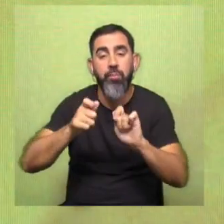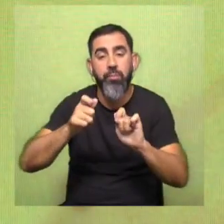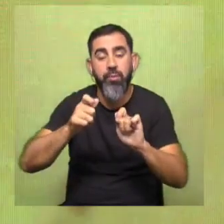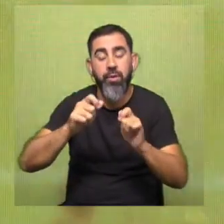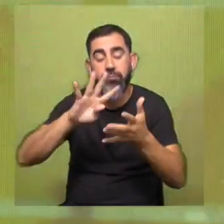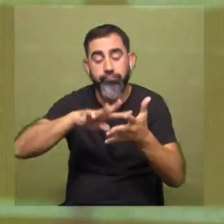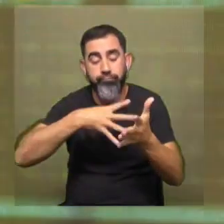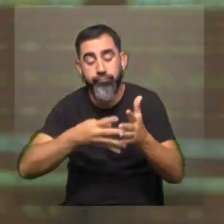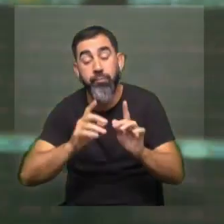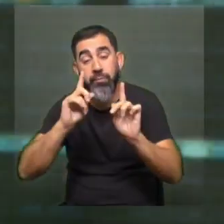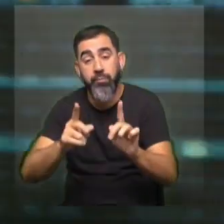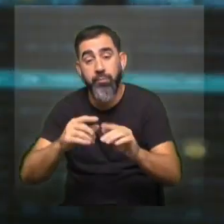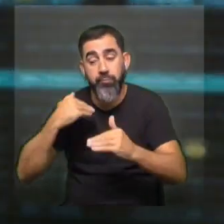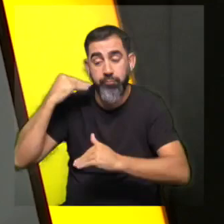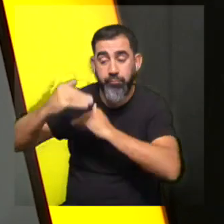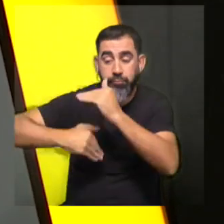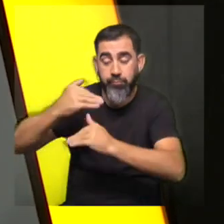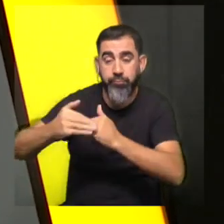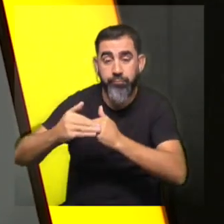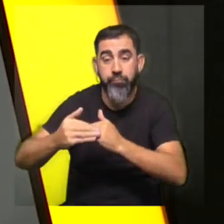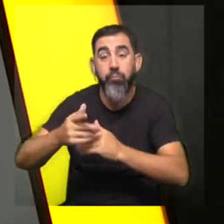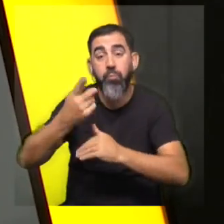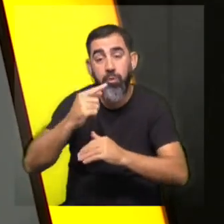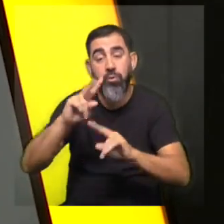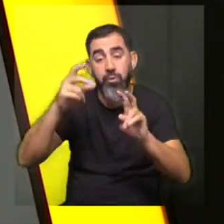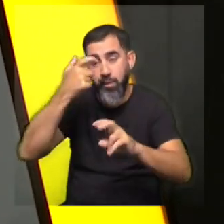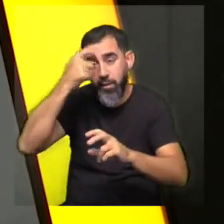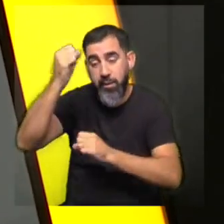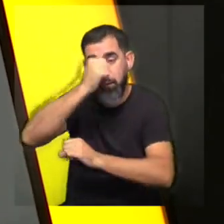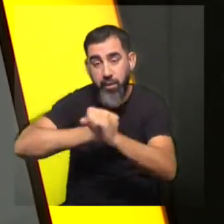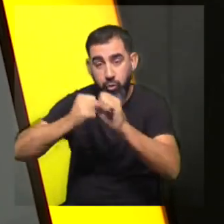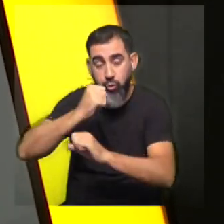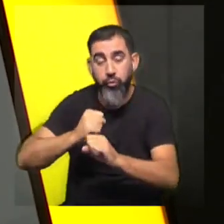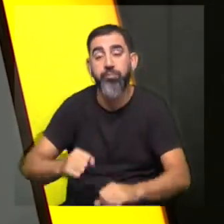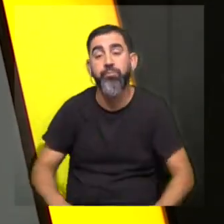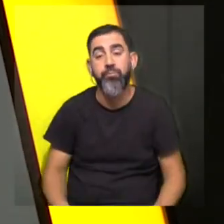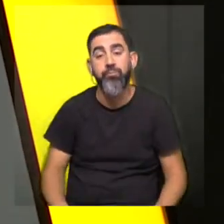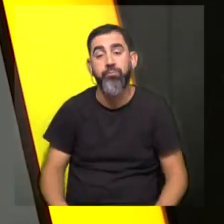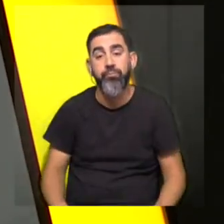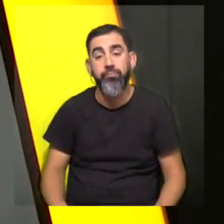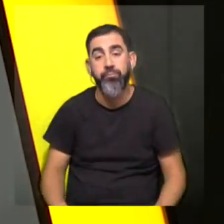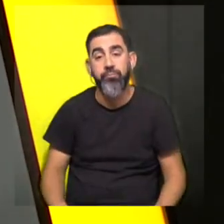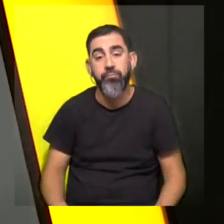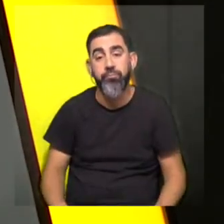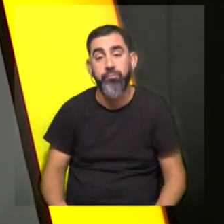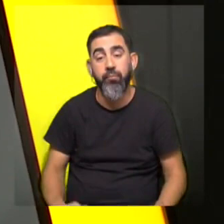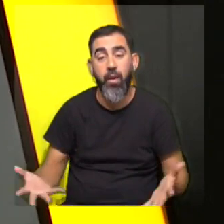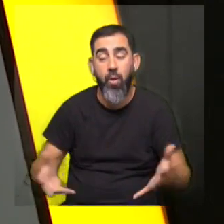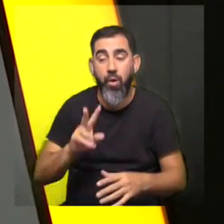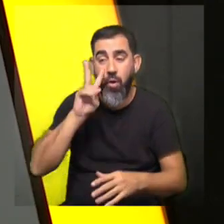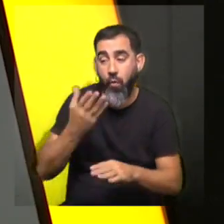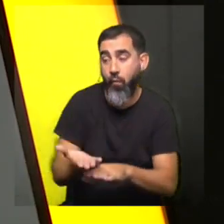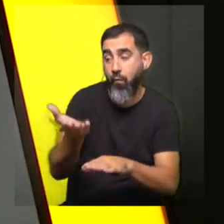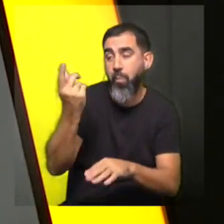croquis, sino todo lo que se desarrolló en el medio. Por eso una hazaña tecnológica y científica. Pero bueno, ¿qué pasó hasta hoy? Lo vemos en perspectiva, pero